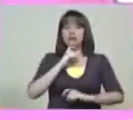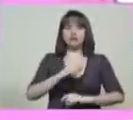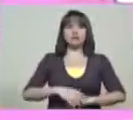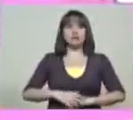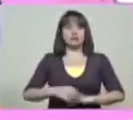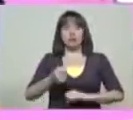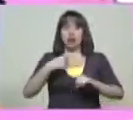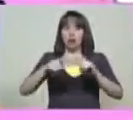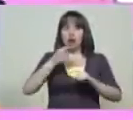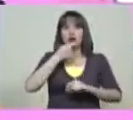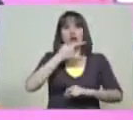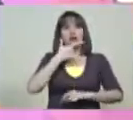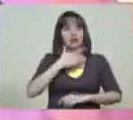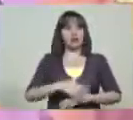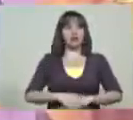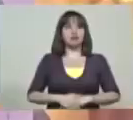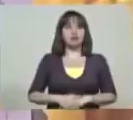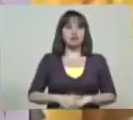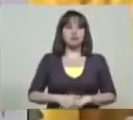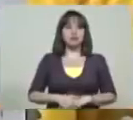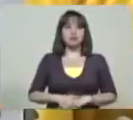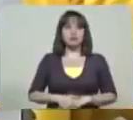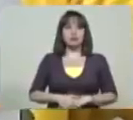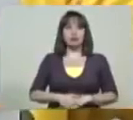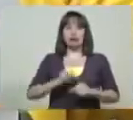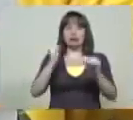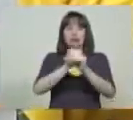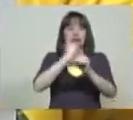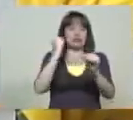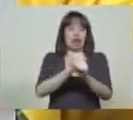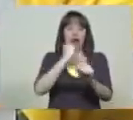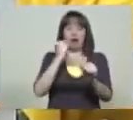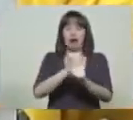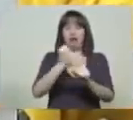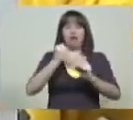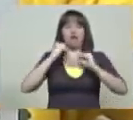bonita, y las jornadas del día de hoy,